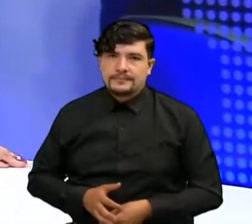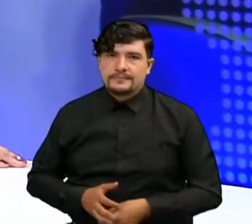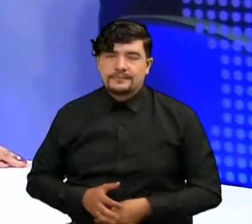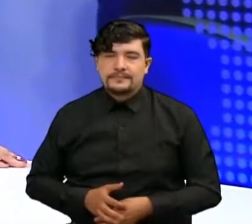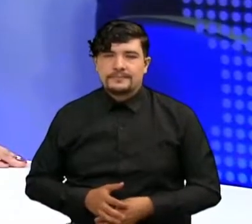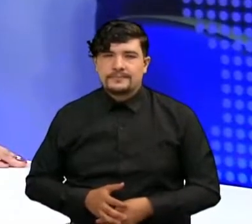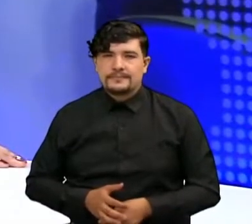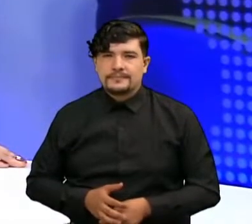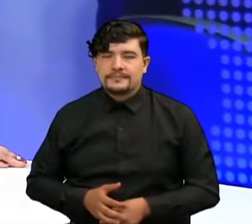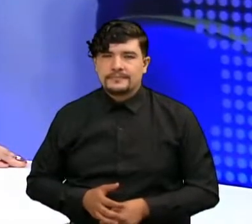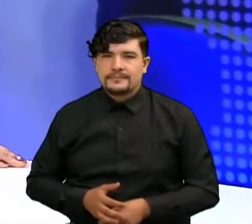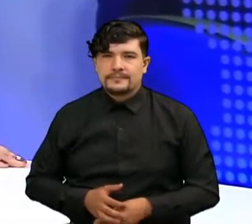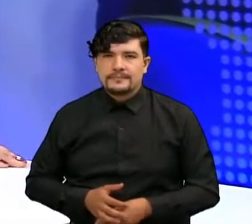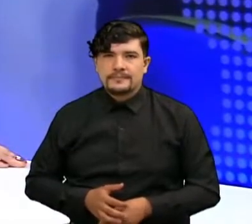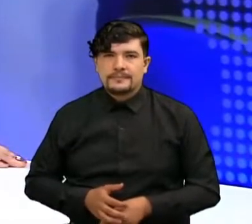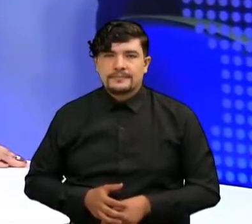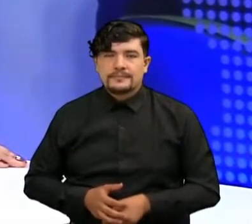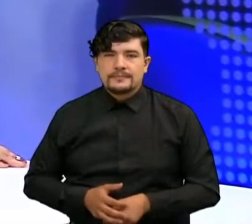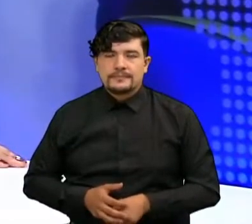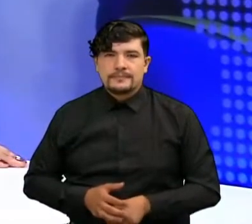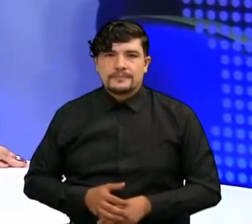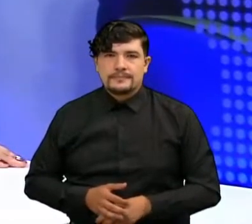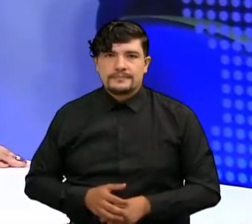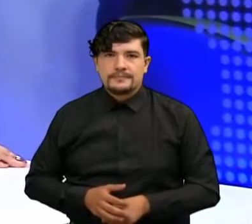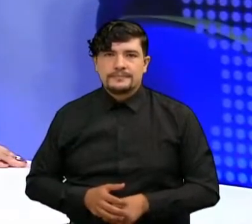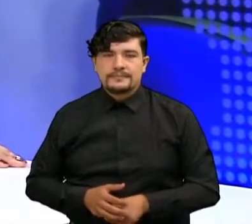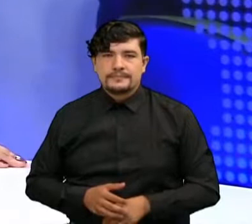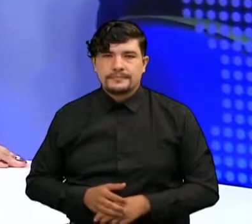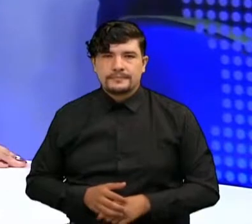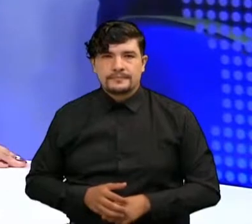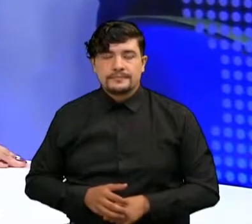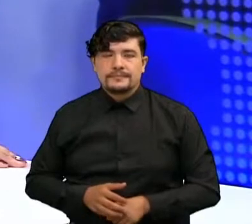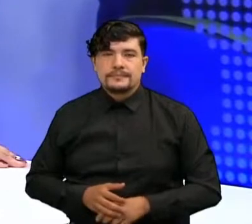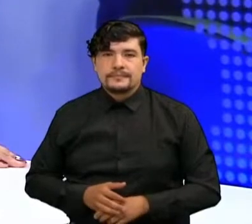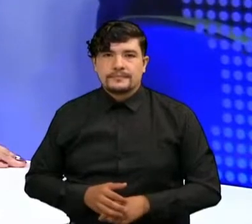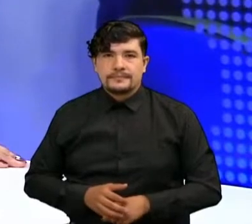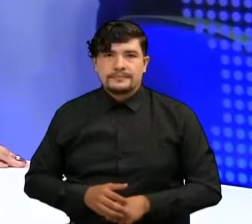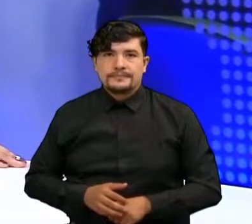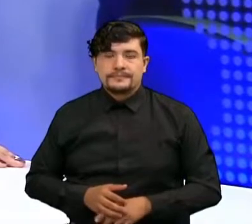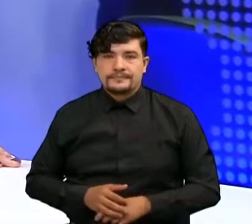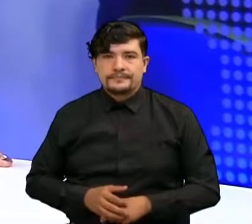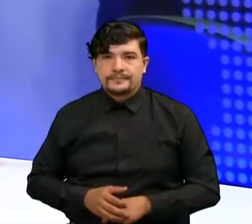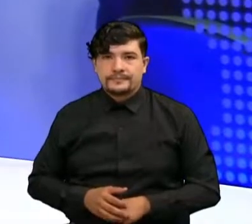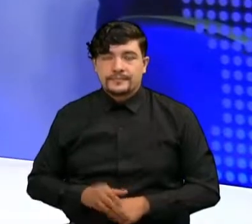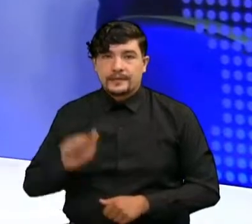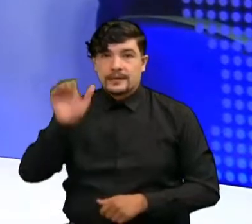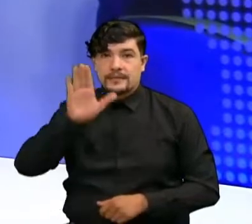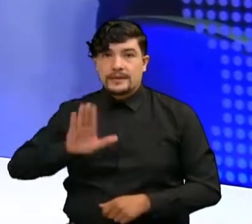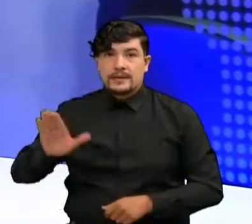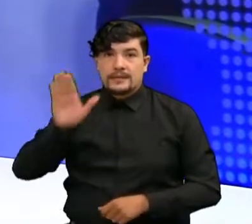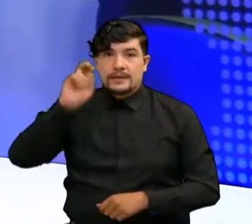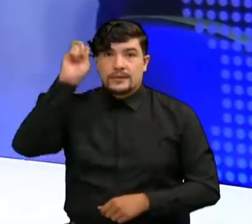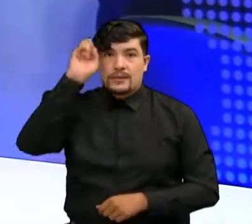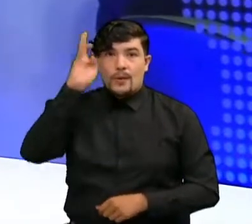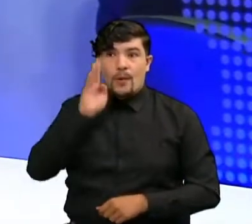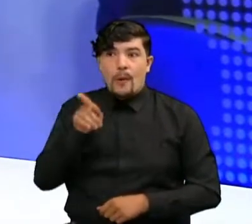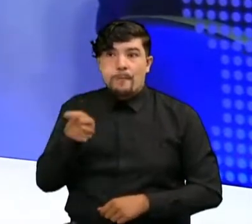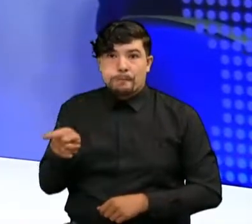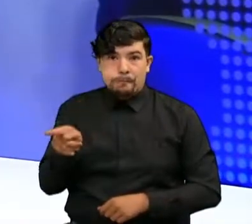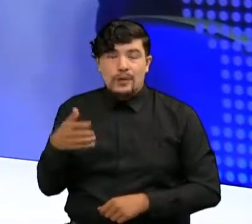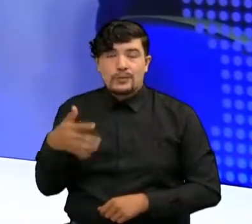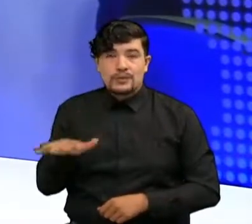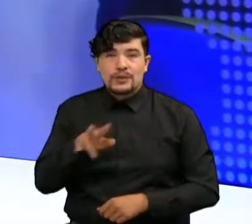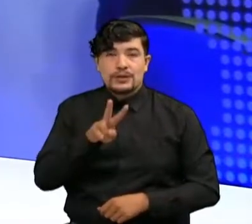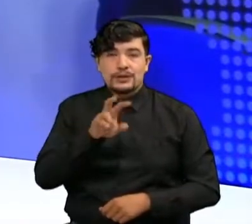Al menos 5.000 vacunas contra el COVID-19 para 200 empresas serán distribuidas en Norte de Santander. Esto hace parte de la